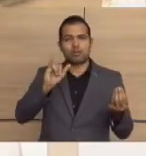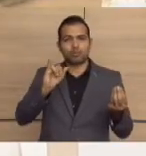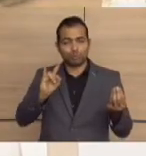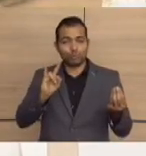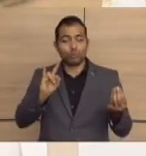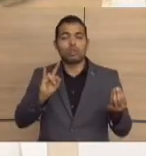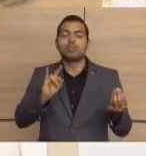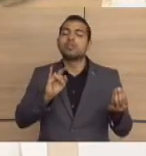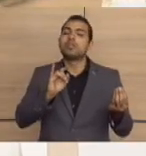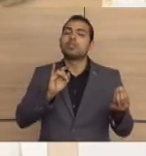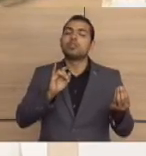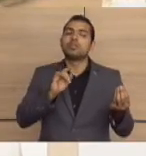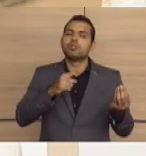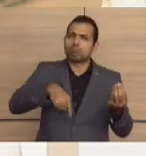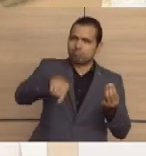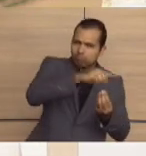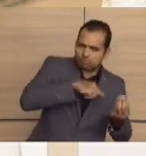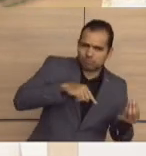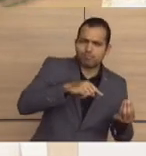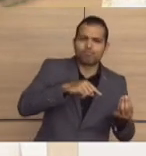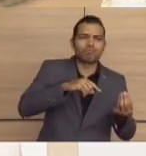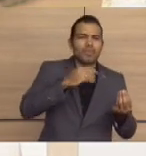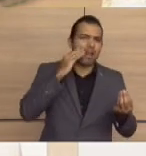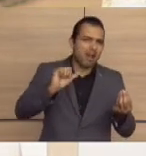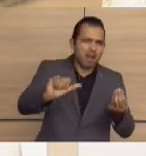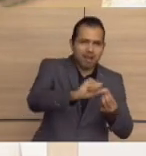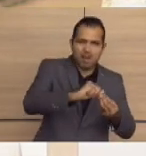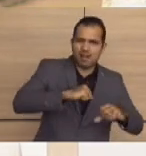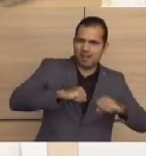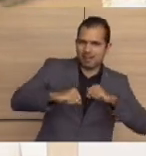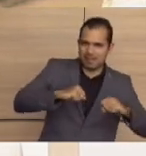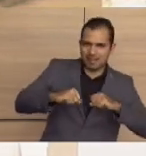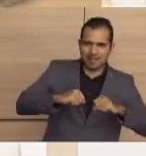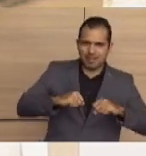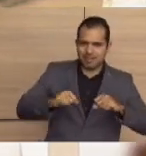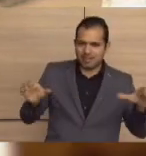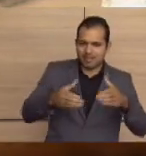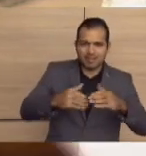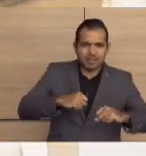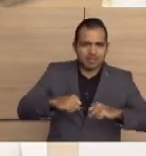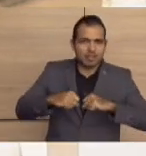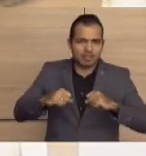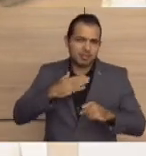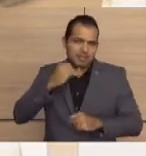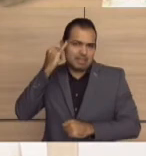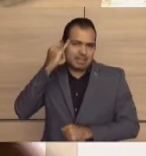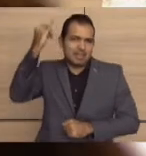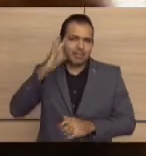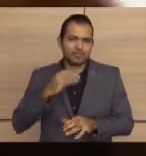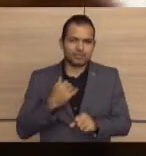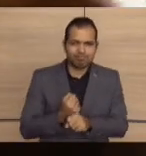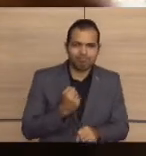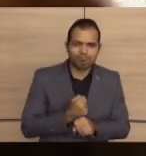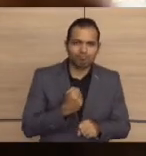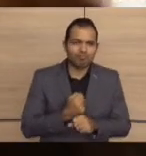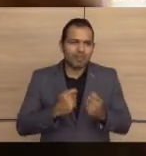que está trabajando conmigo en el proceso de la cooperativa, que es pues precisamente mi idea de emprendimiento, me he